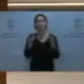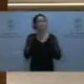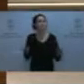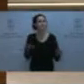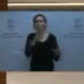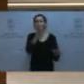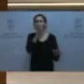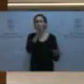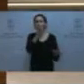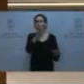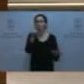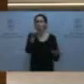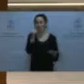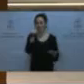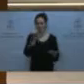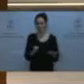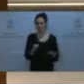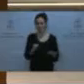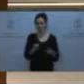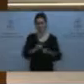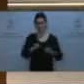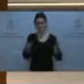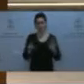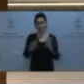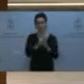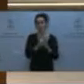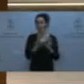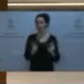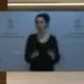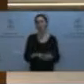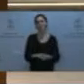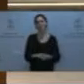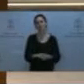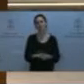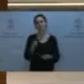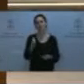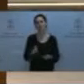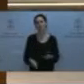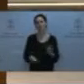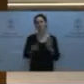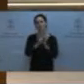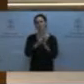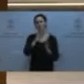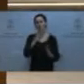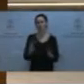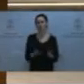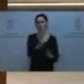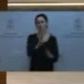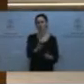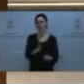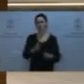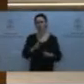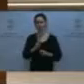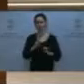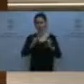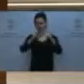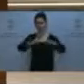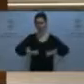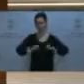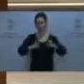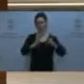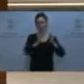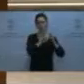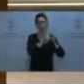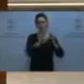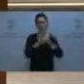muy poderosa para ello, lo prohíbe la ley. Y esa ley parece que concita el acuerdo de los grupos